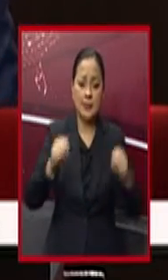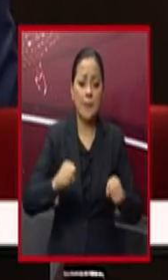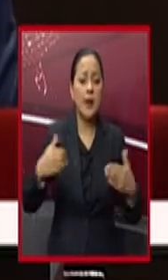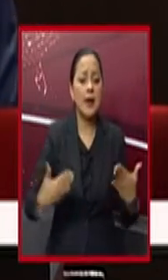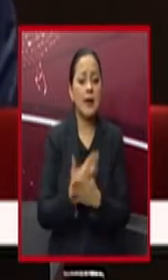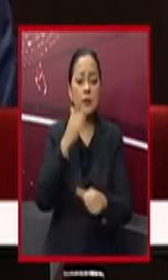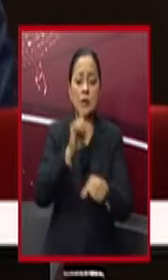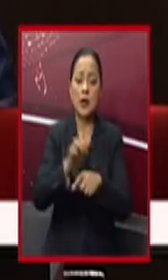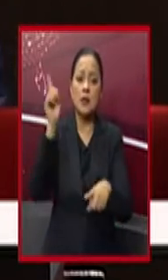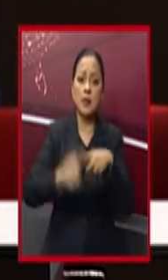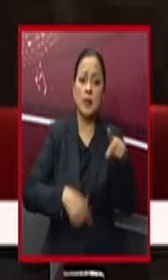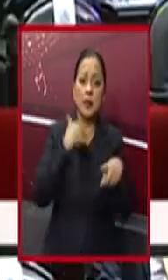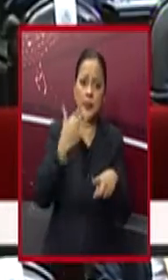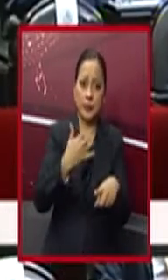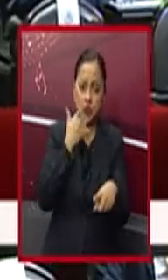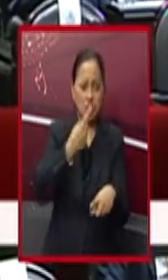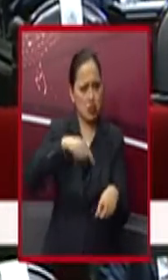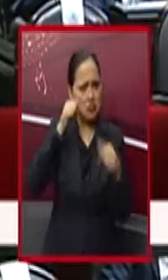Nacional Anticorrupción.